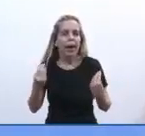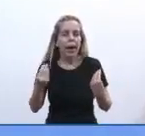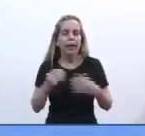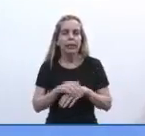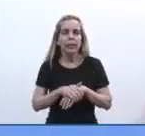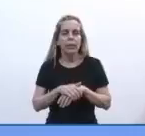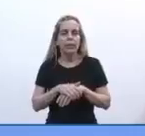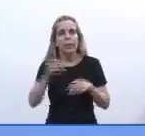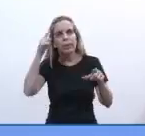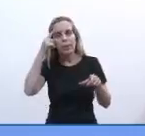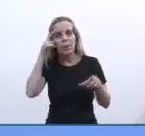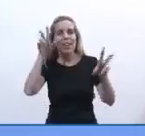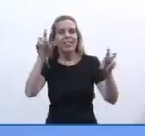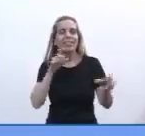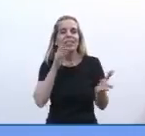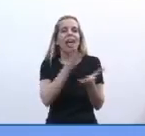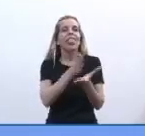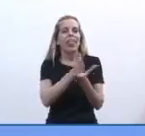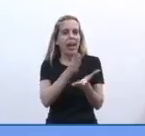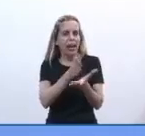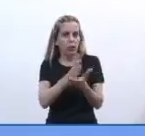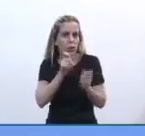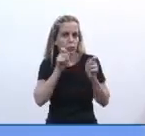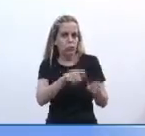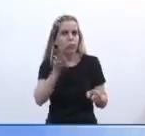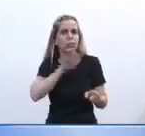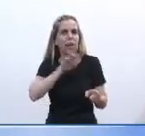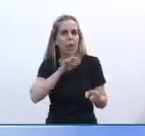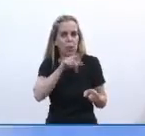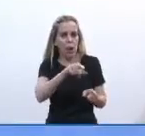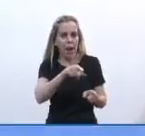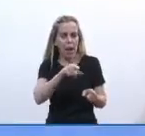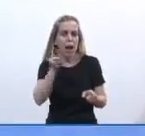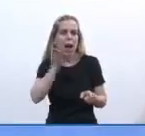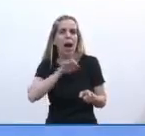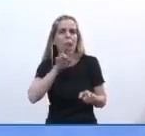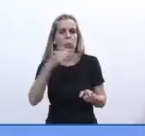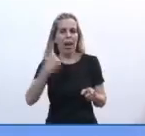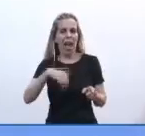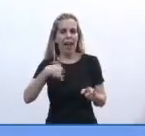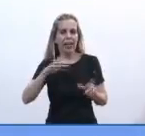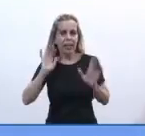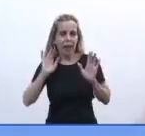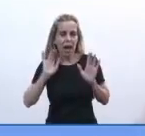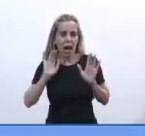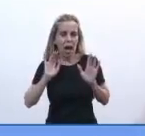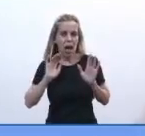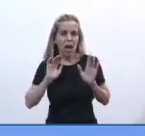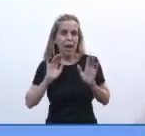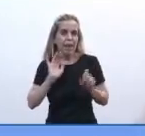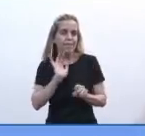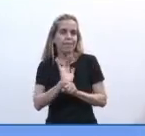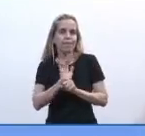derechos que le asisten a la mujer a la mujer argentina y como